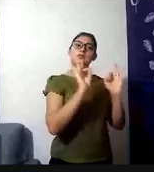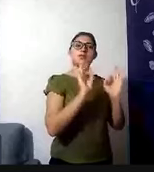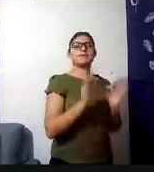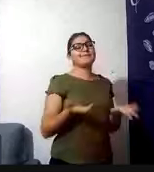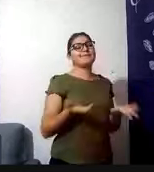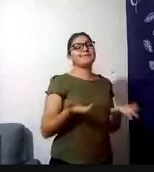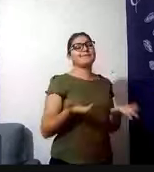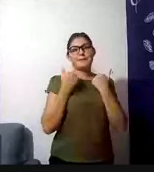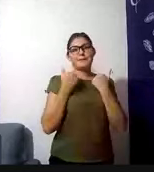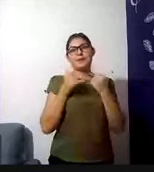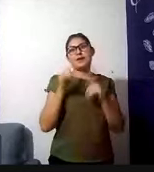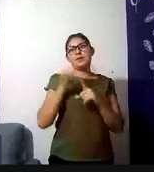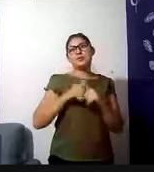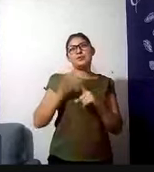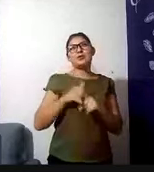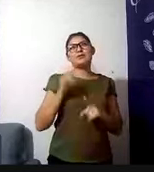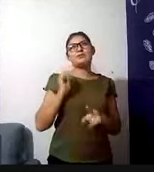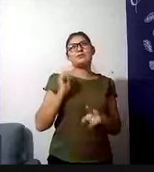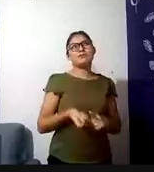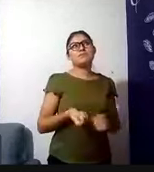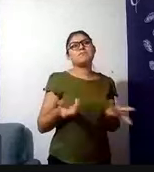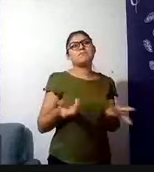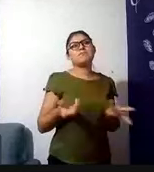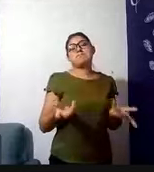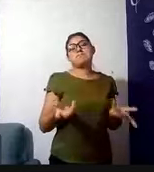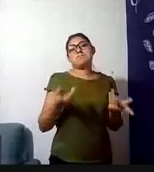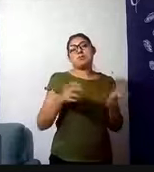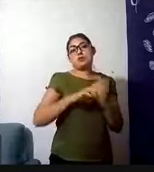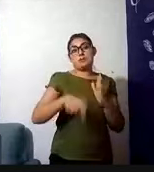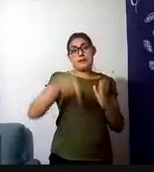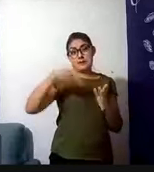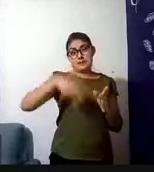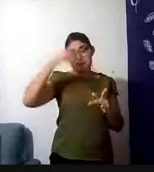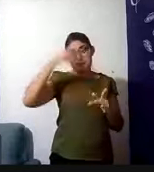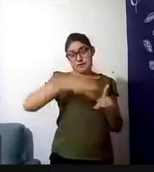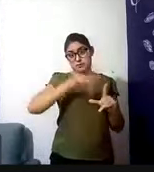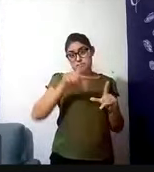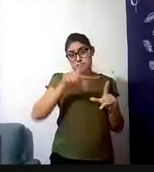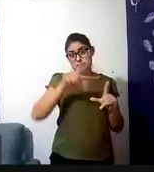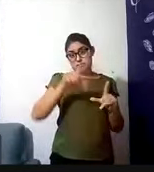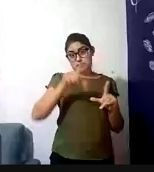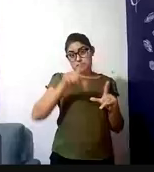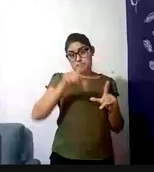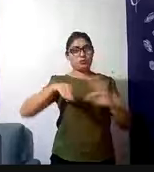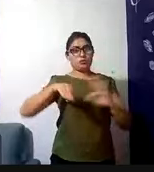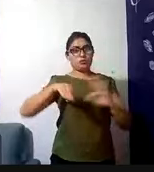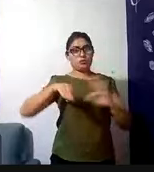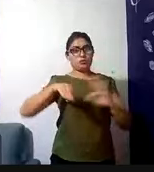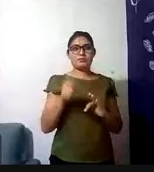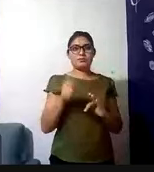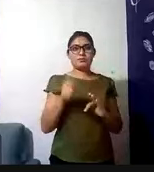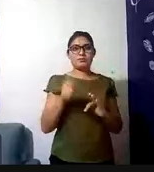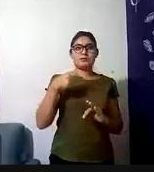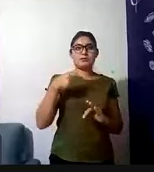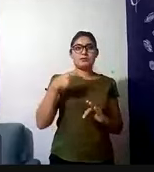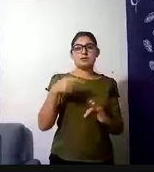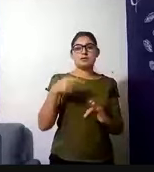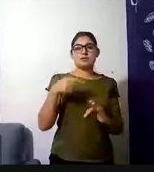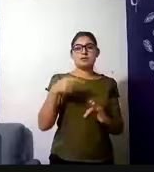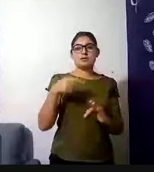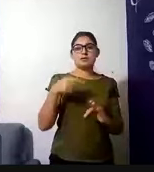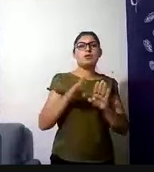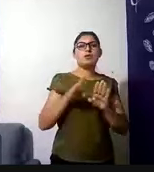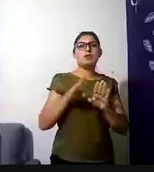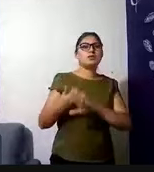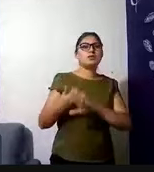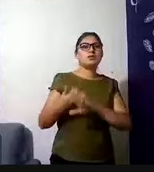institucionalizado dentro de la sociedad mexicana, en donde el primer mecanismo es la exclusión y sigue el